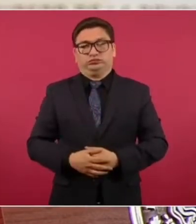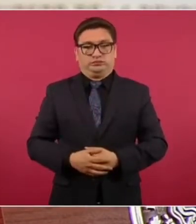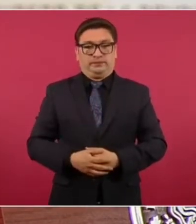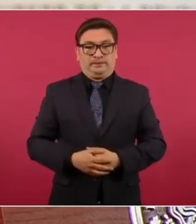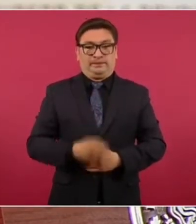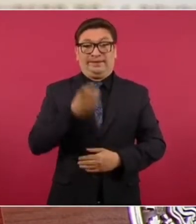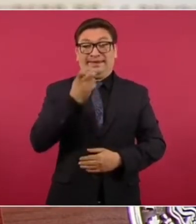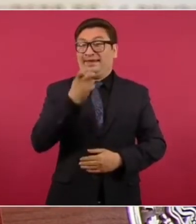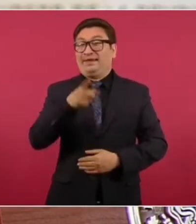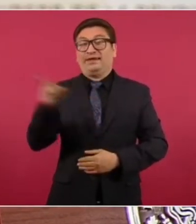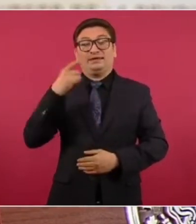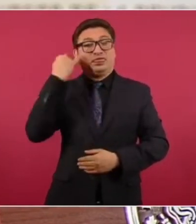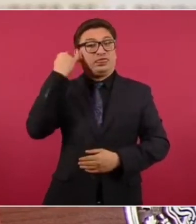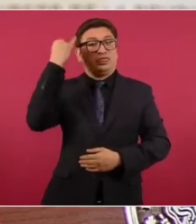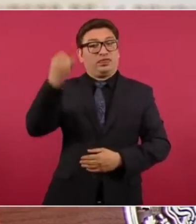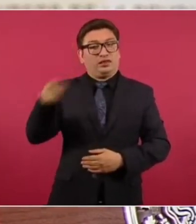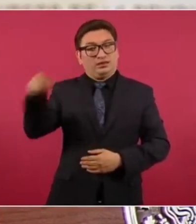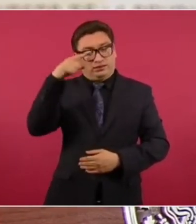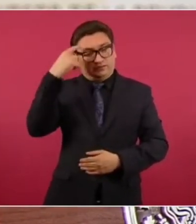Esa es una concepción